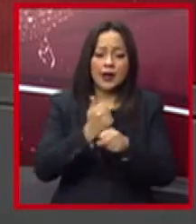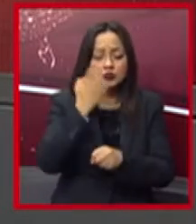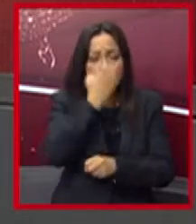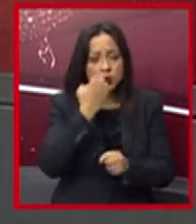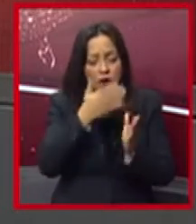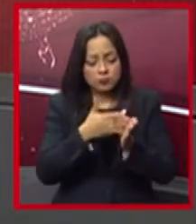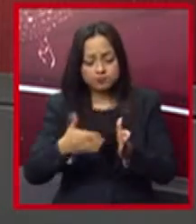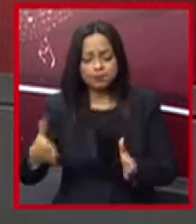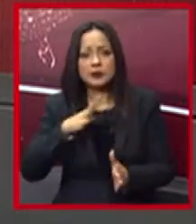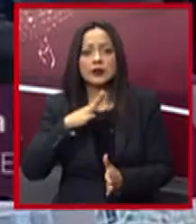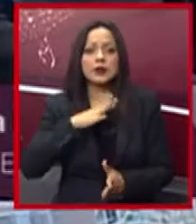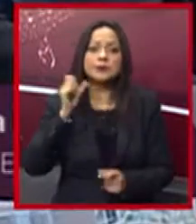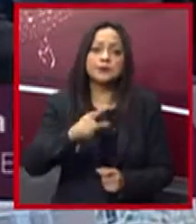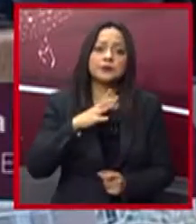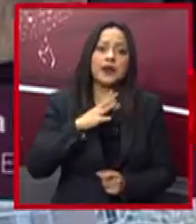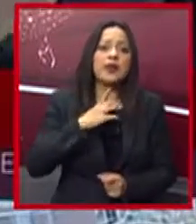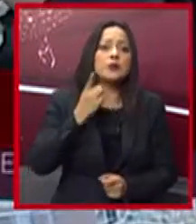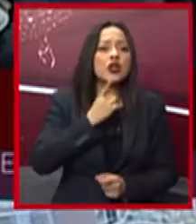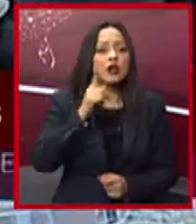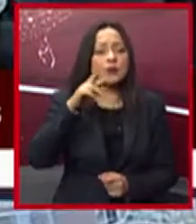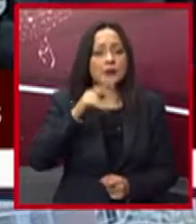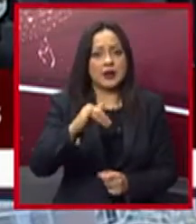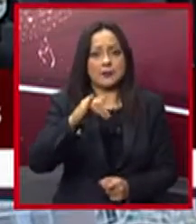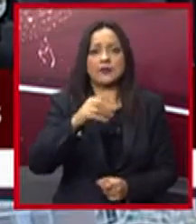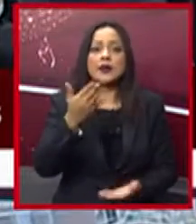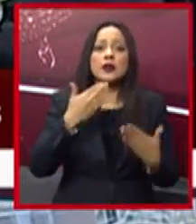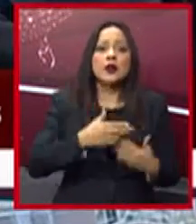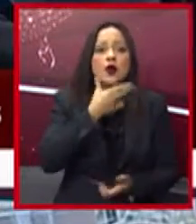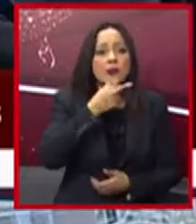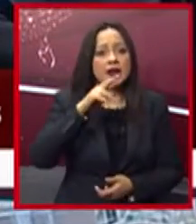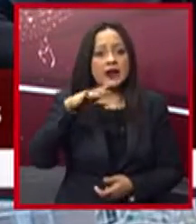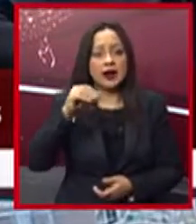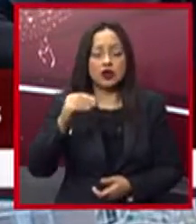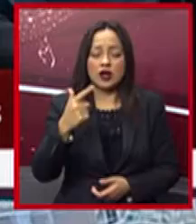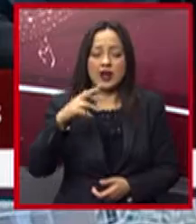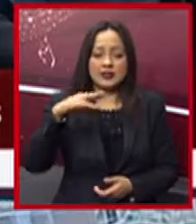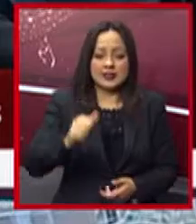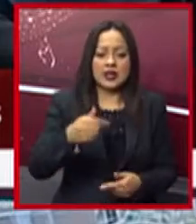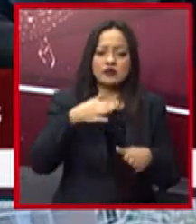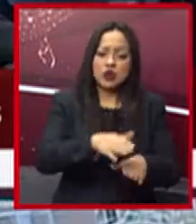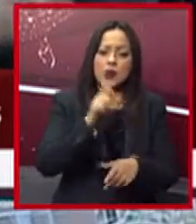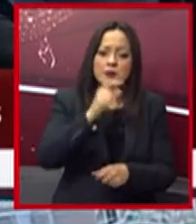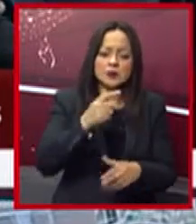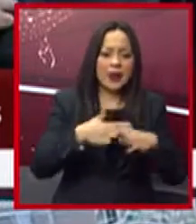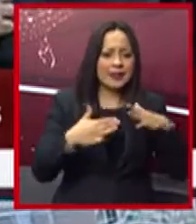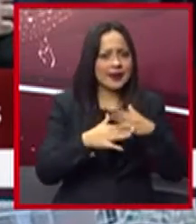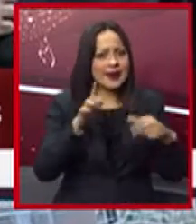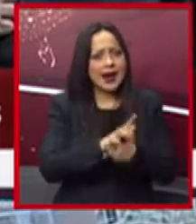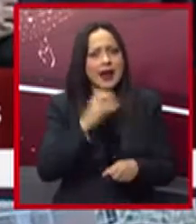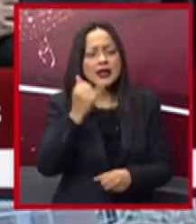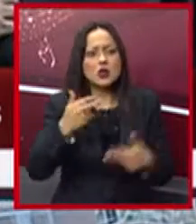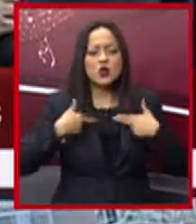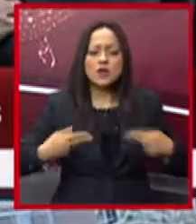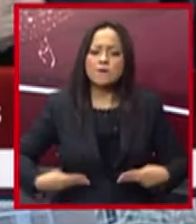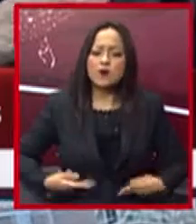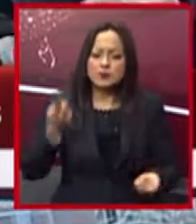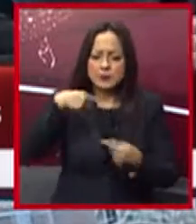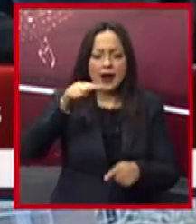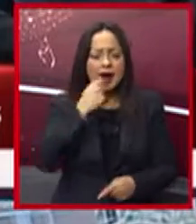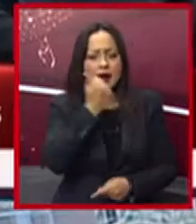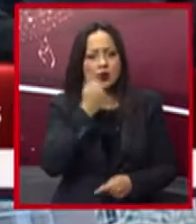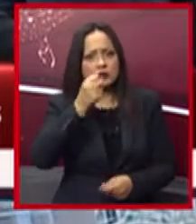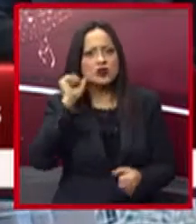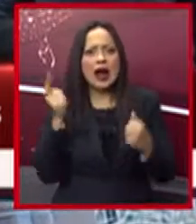PRI, Ricardo García Portilla, habló sobre los gastos en útiles y uniformes y cuestionó al procurador sobre las acciones y sanciones